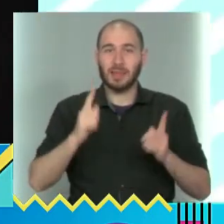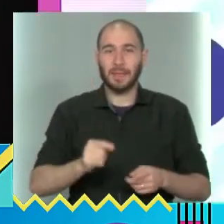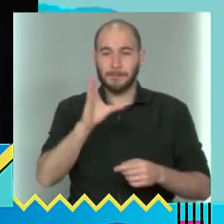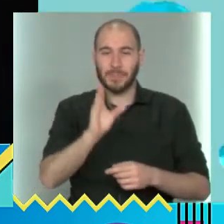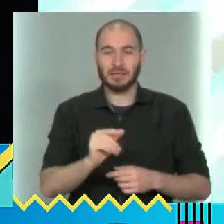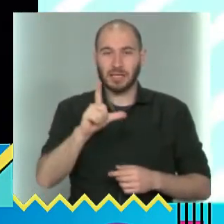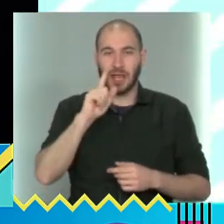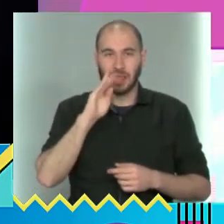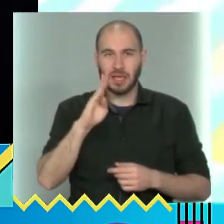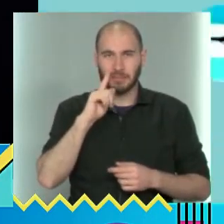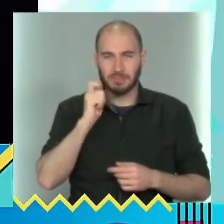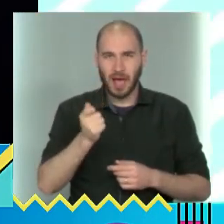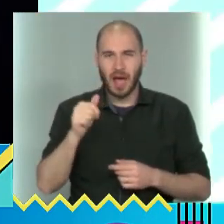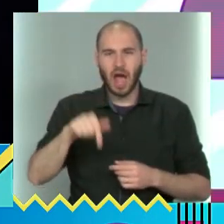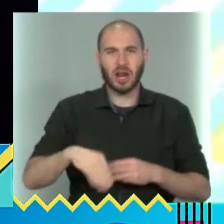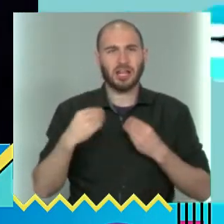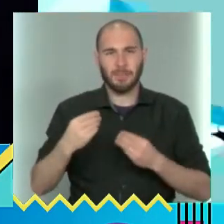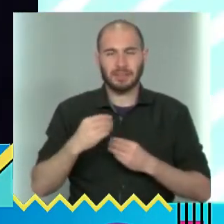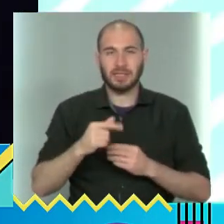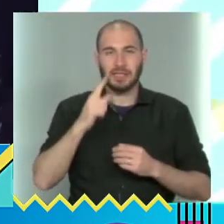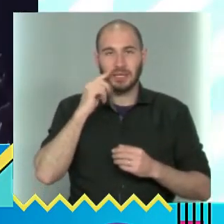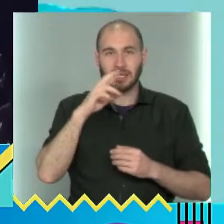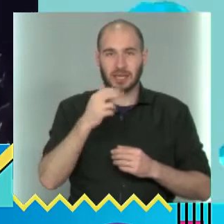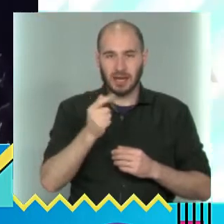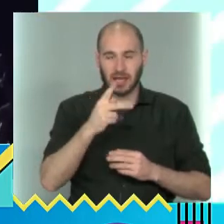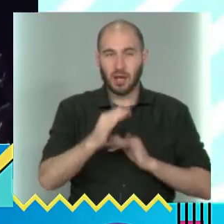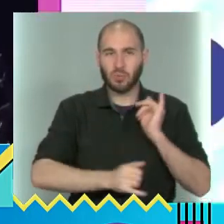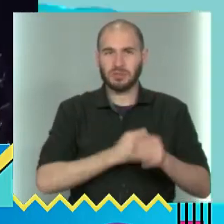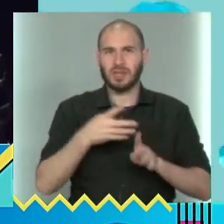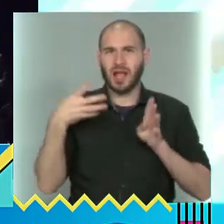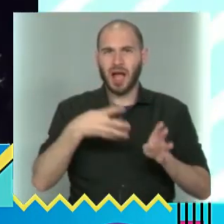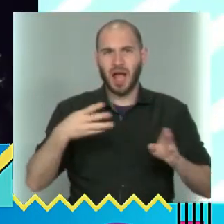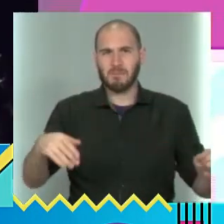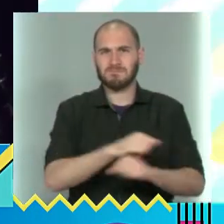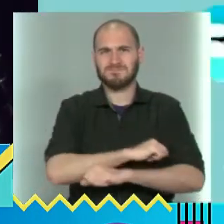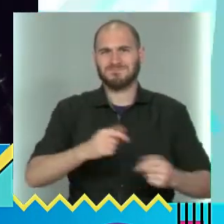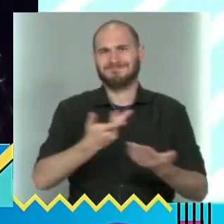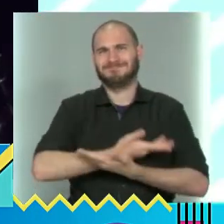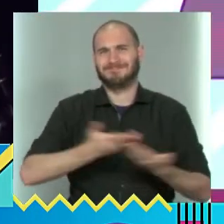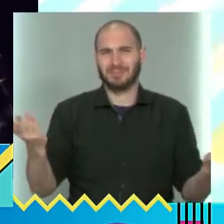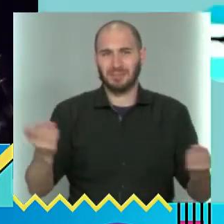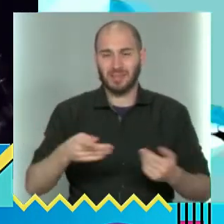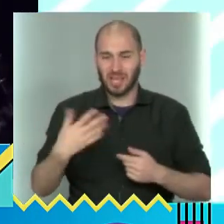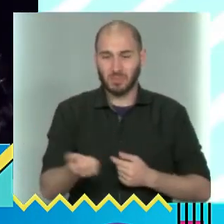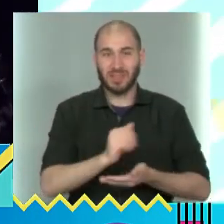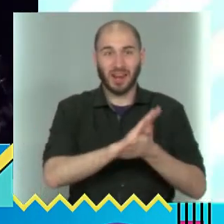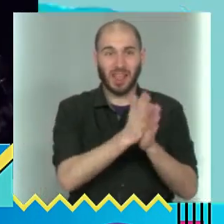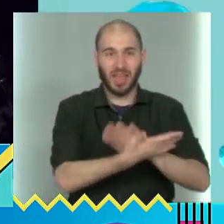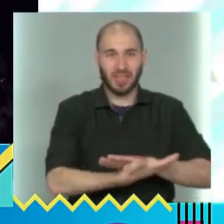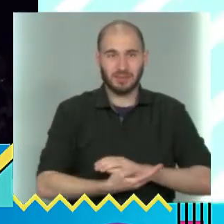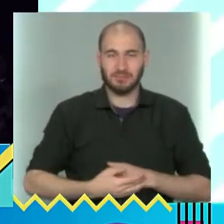Libia. ¿Qué esperamos que suceda? A Irak decían que tenían armas de destrucción masiva no encontraron